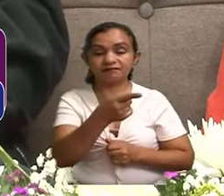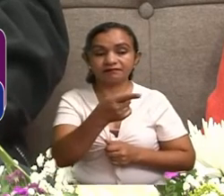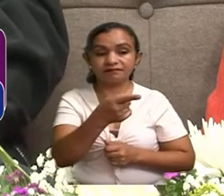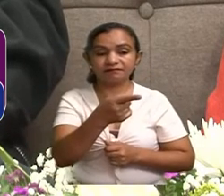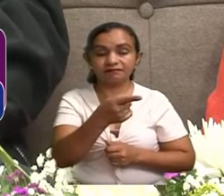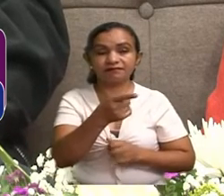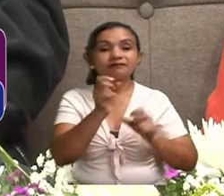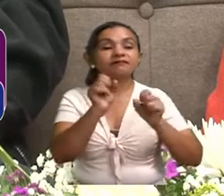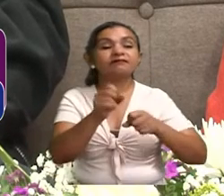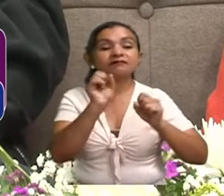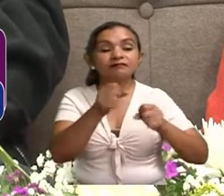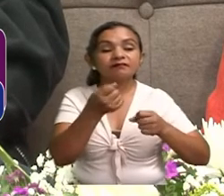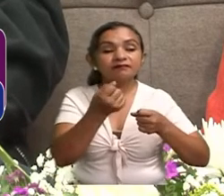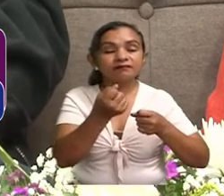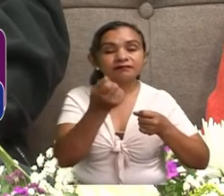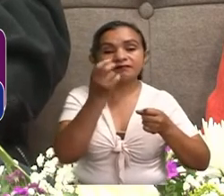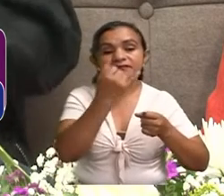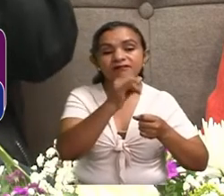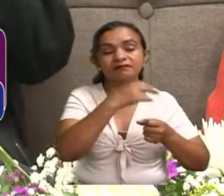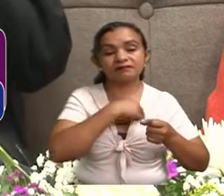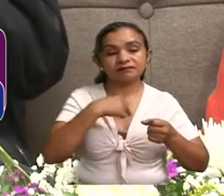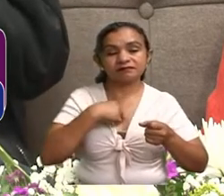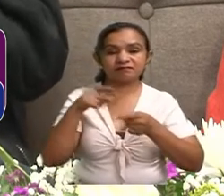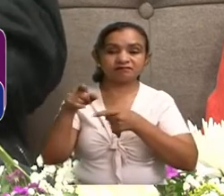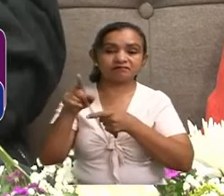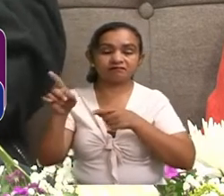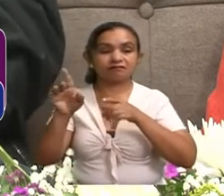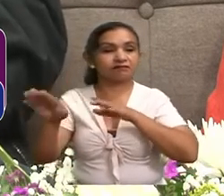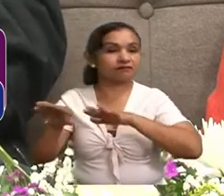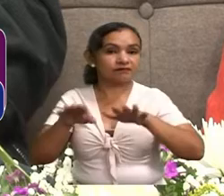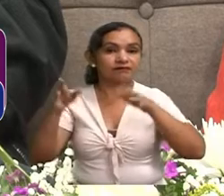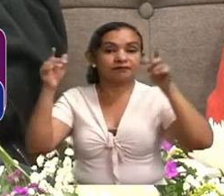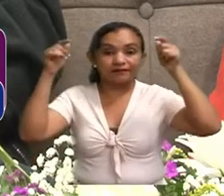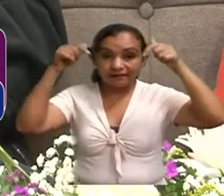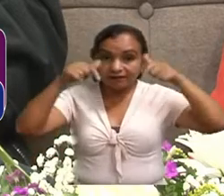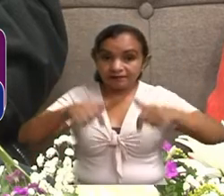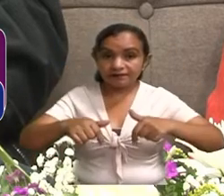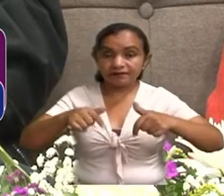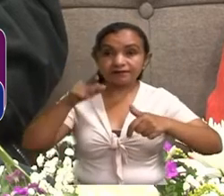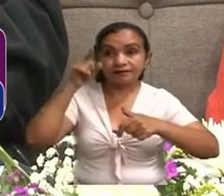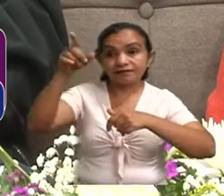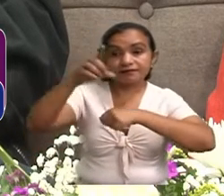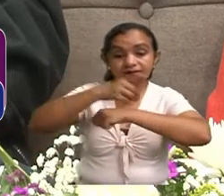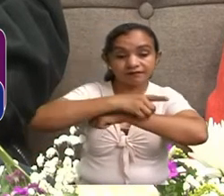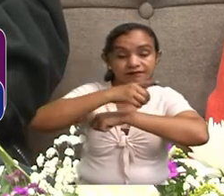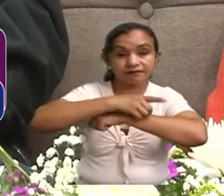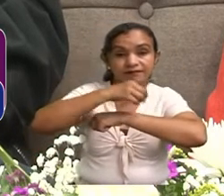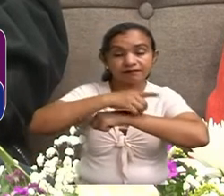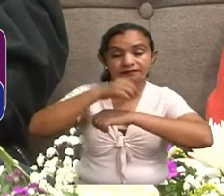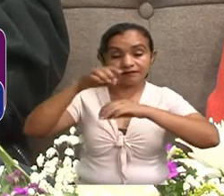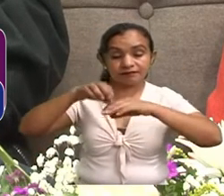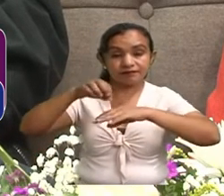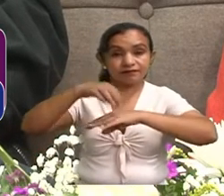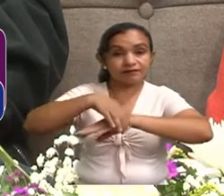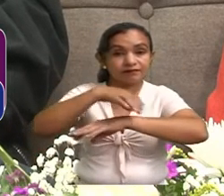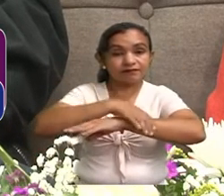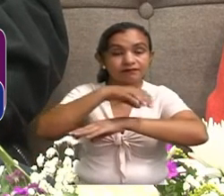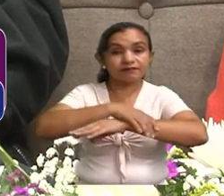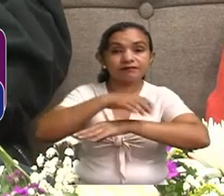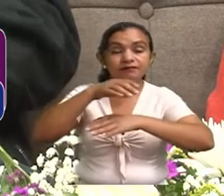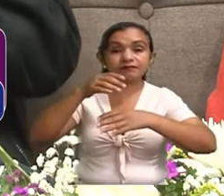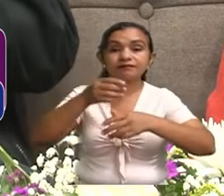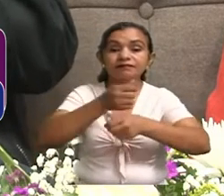determinada comunidad, entonces se hacía. Ahora, el mandato que tenemos del comandante Daniel y la vicepresidenta, compañera Rosario